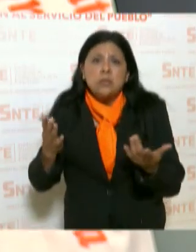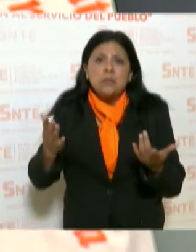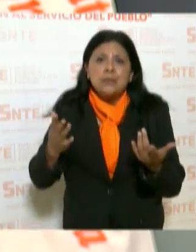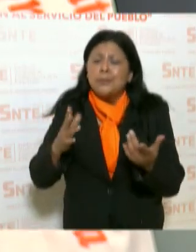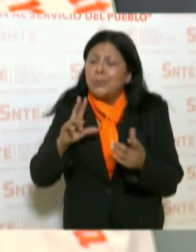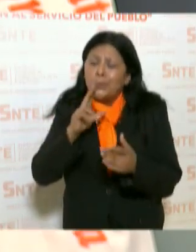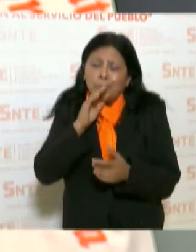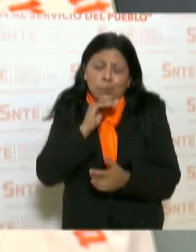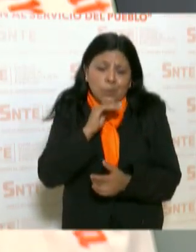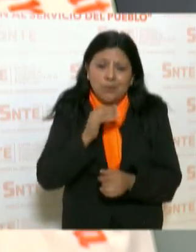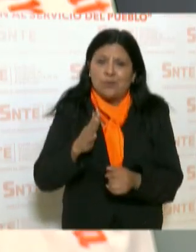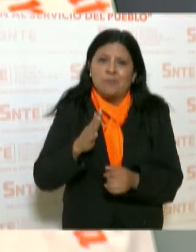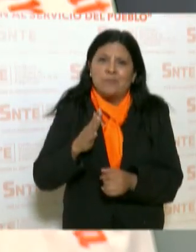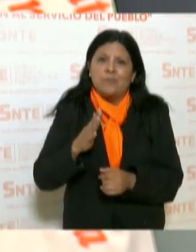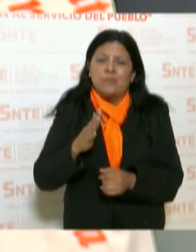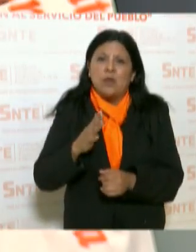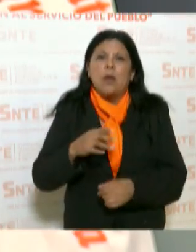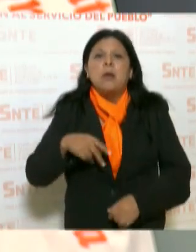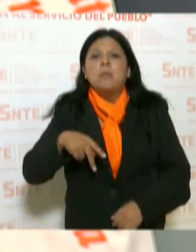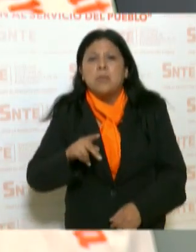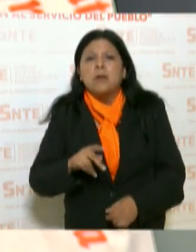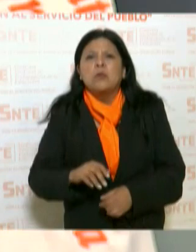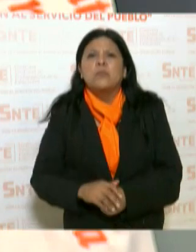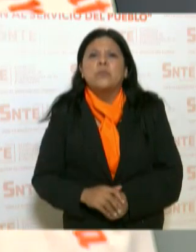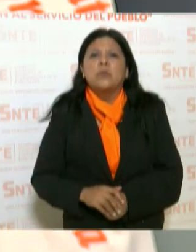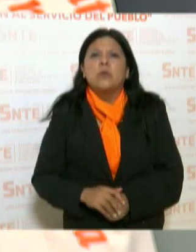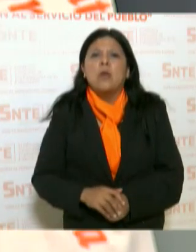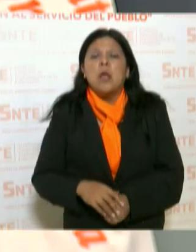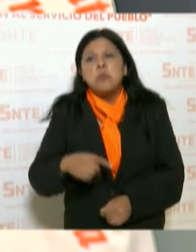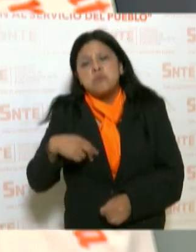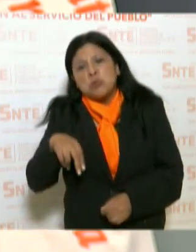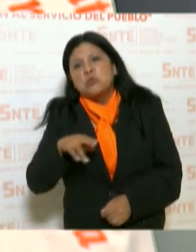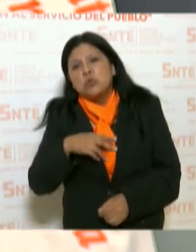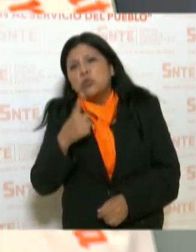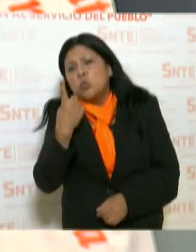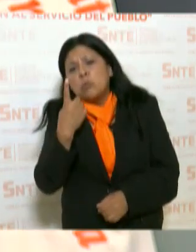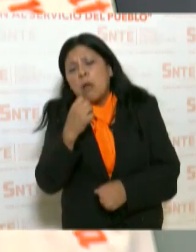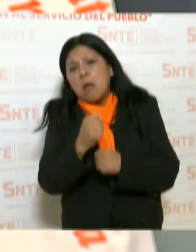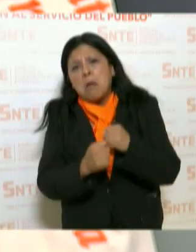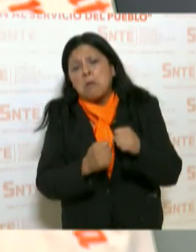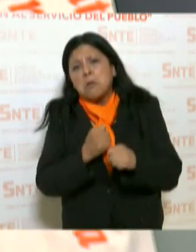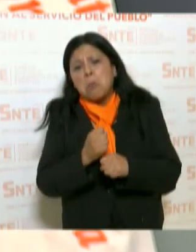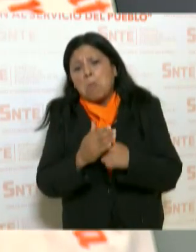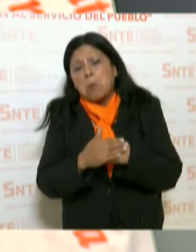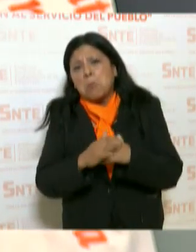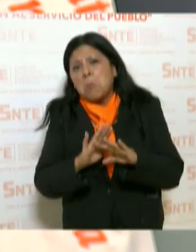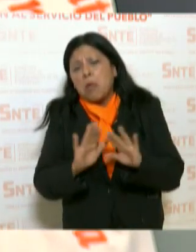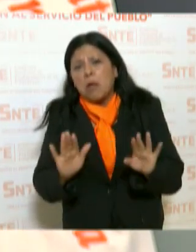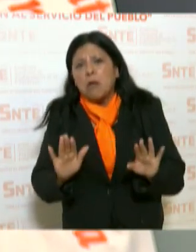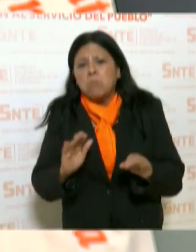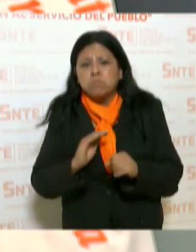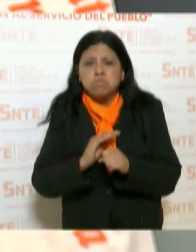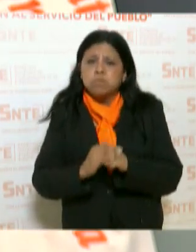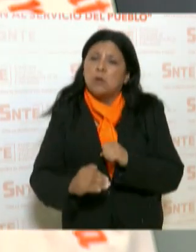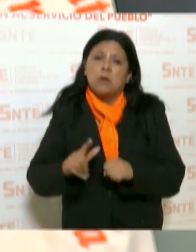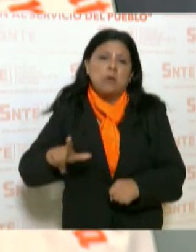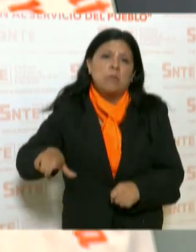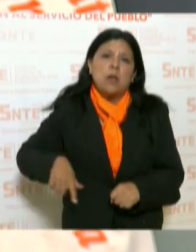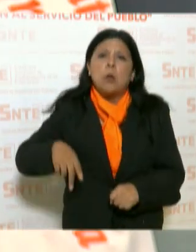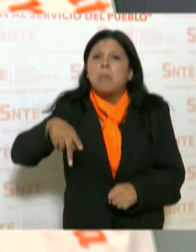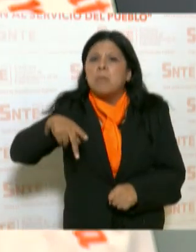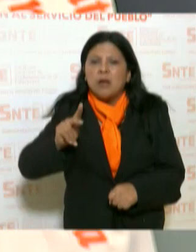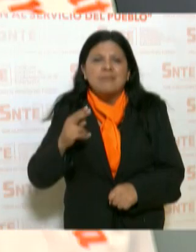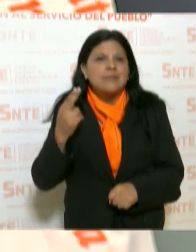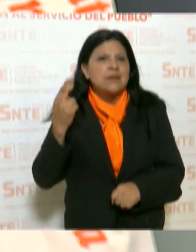más nos queda a nosotros el año próximo, pero hay que ir